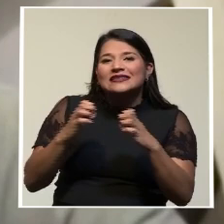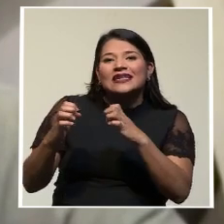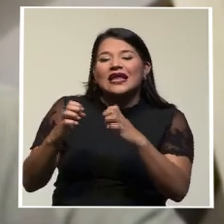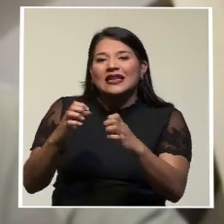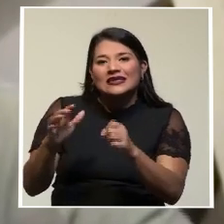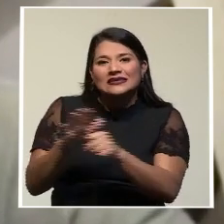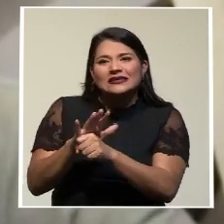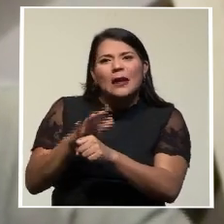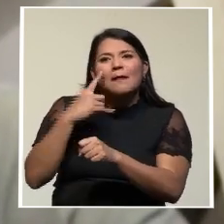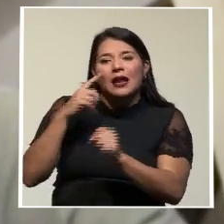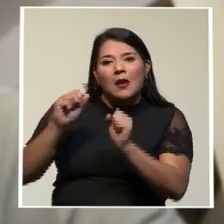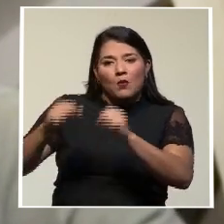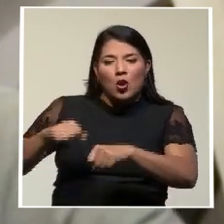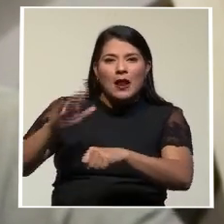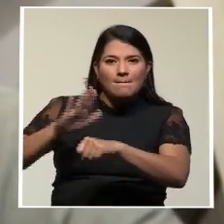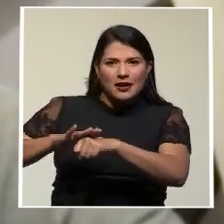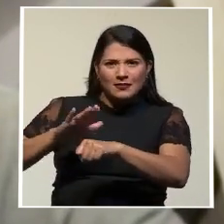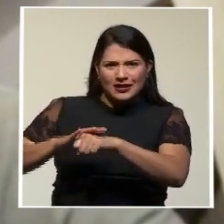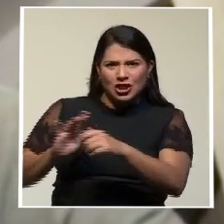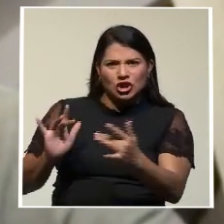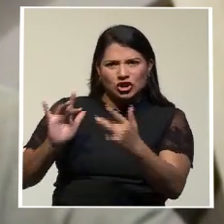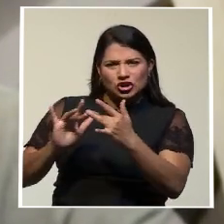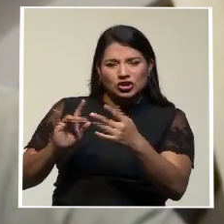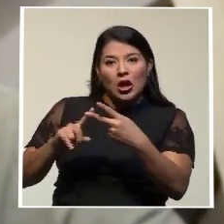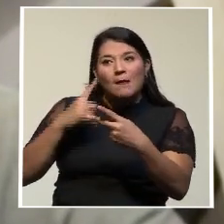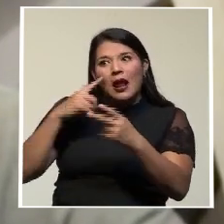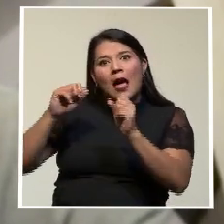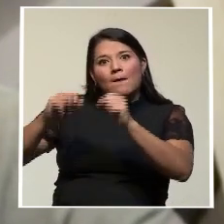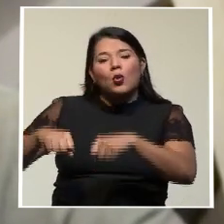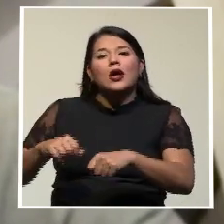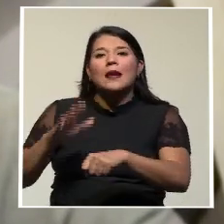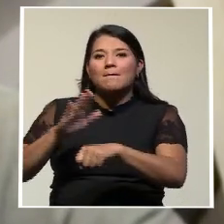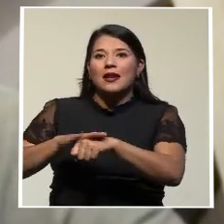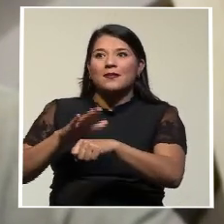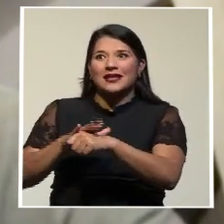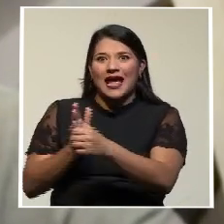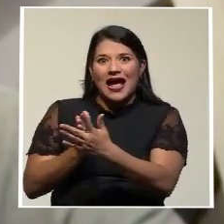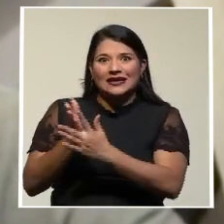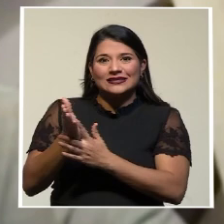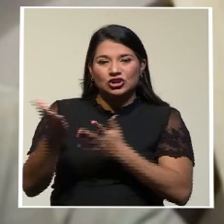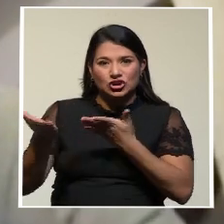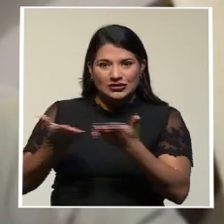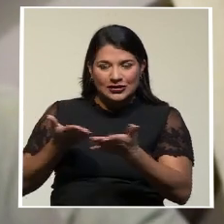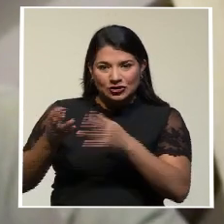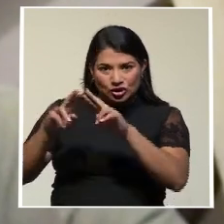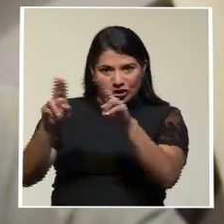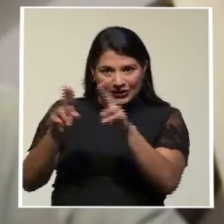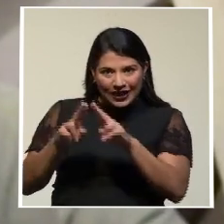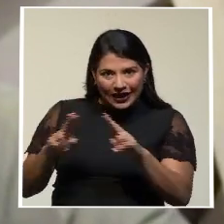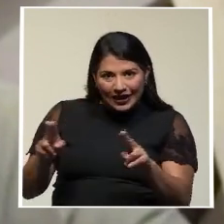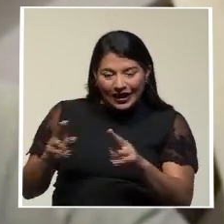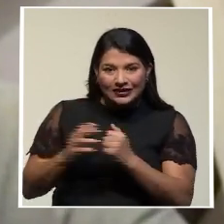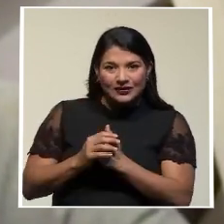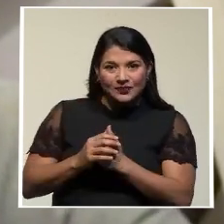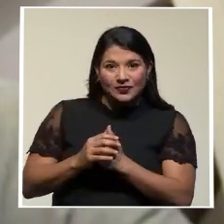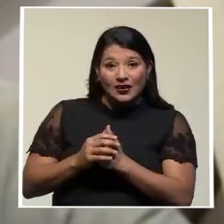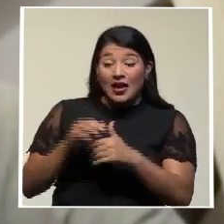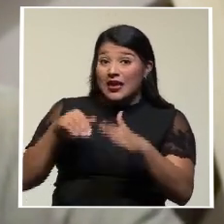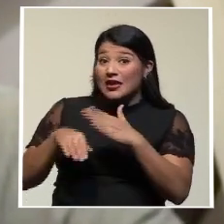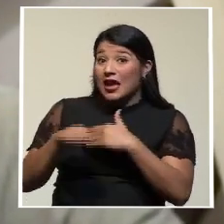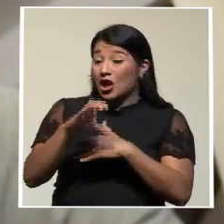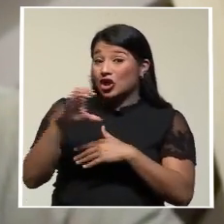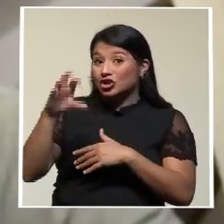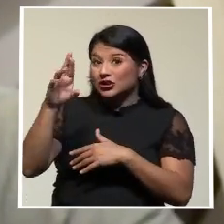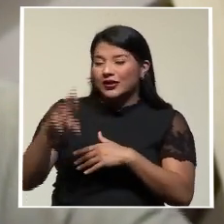garantizar la conectividad, para garantizar el acceso a los servicios de Internet, que en Costa Rica no pueden seguir